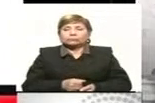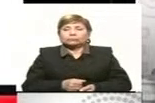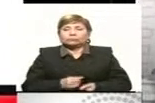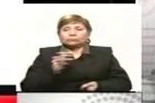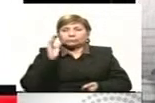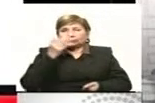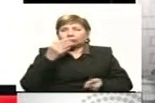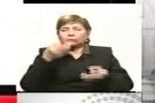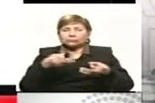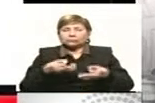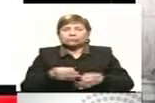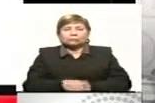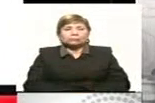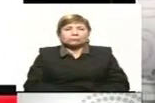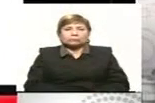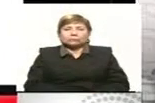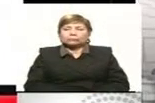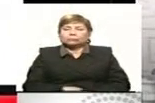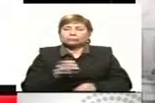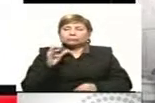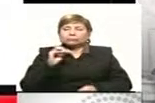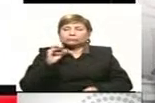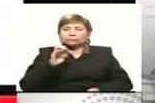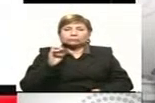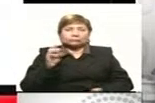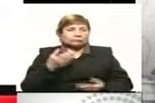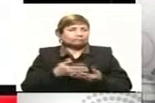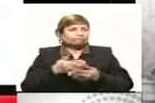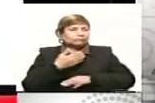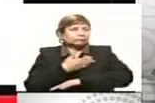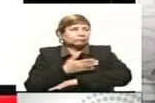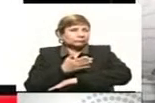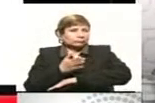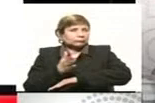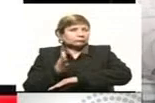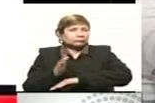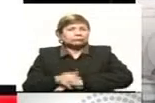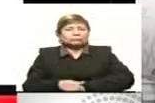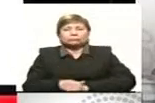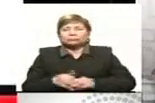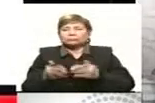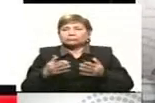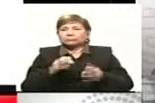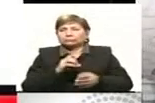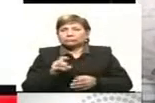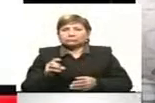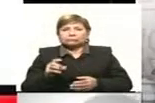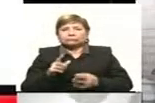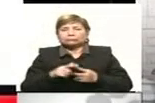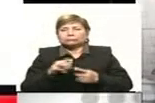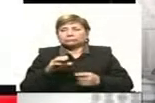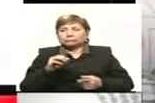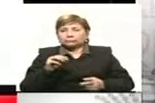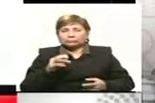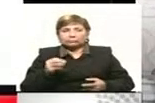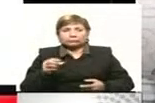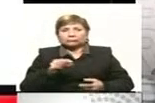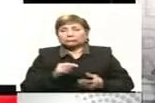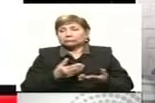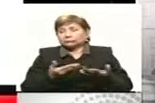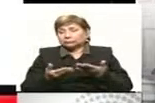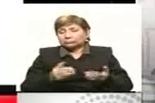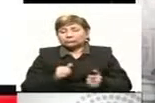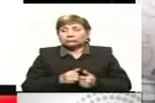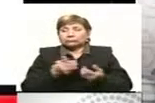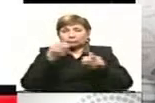ser francos, la OCE está un poquito atrasada en cuanto a sus sistemas de tecnología, de uso de tecnologías de información,